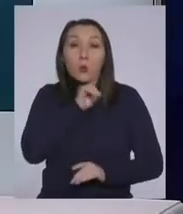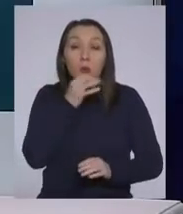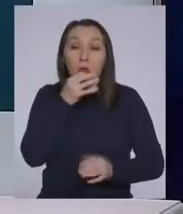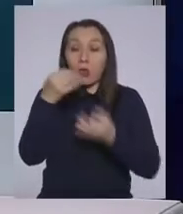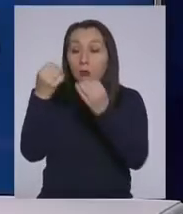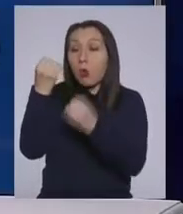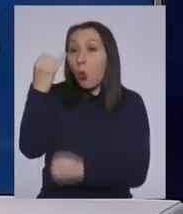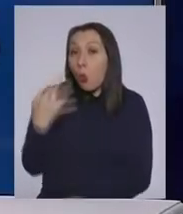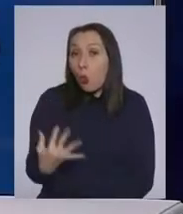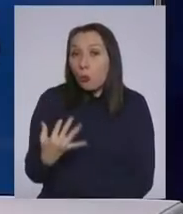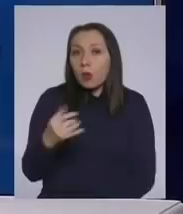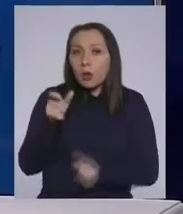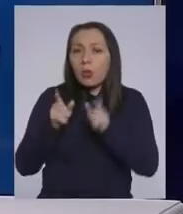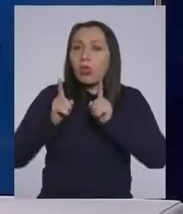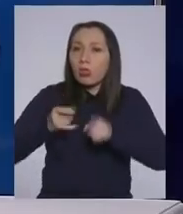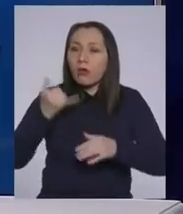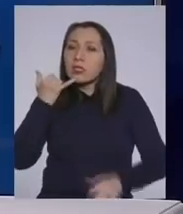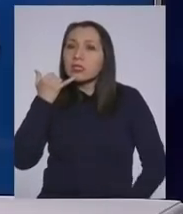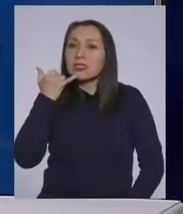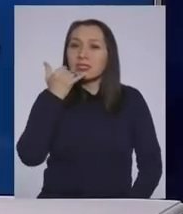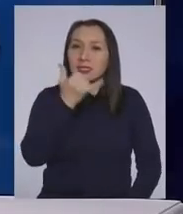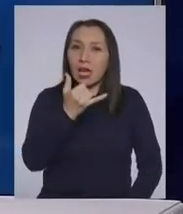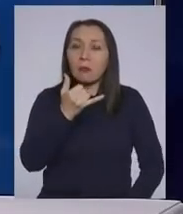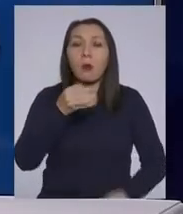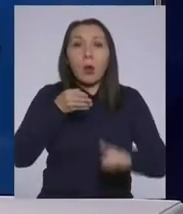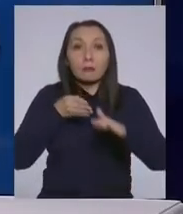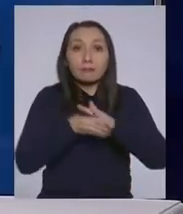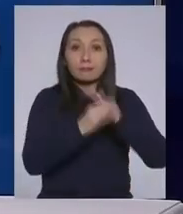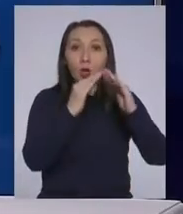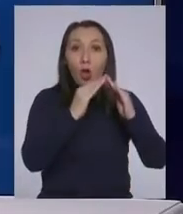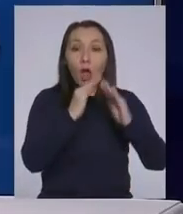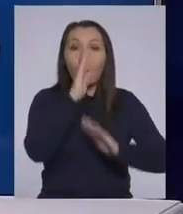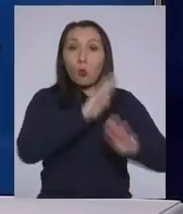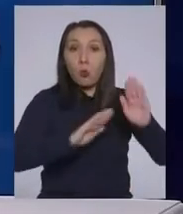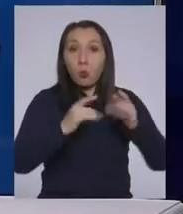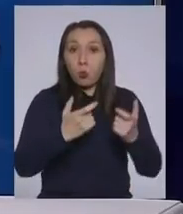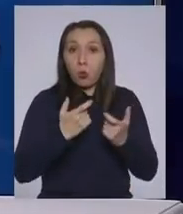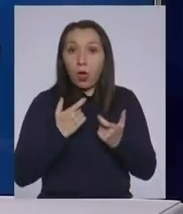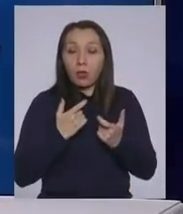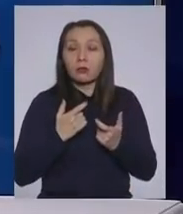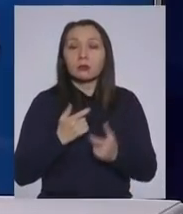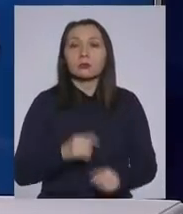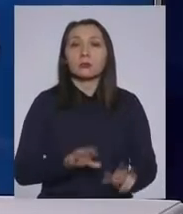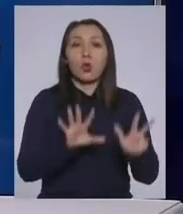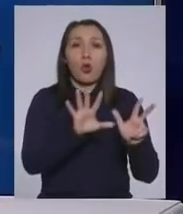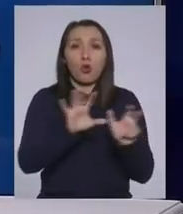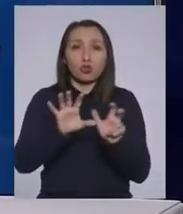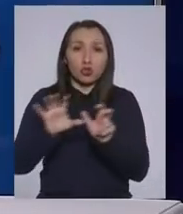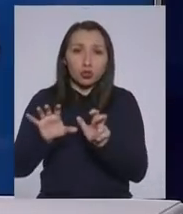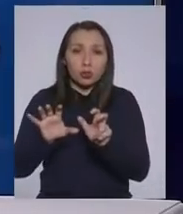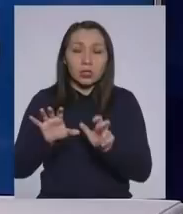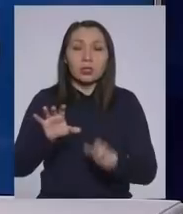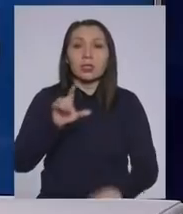al cual las personas deben llamar para poder acceder a una residencia sanitaria, el cual es el